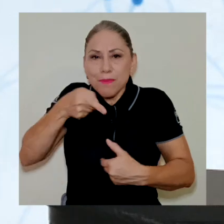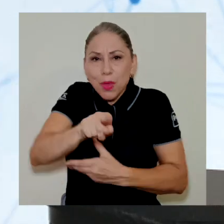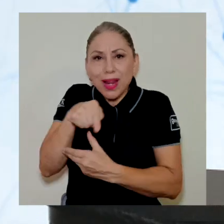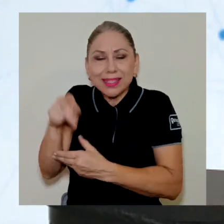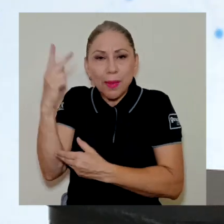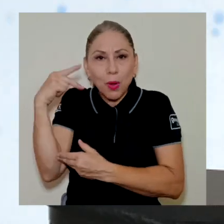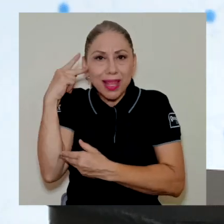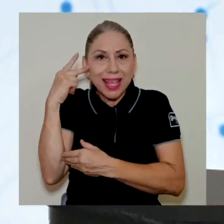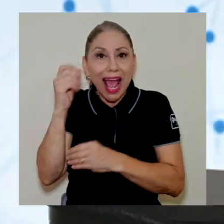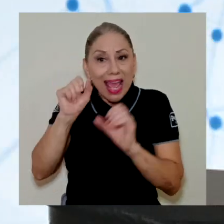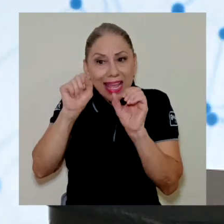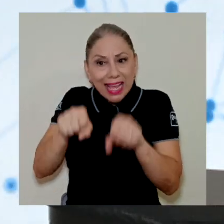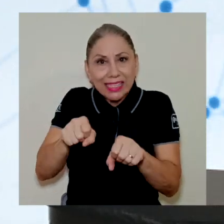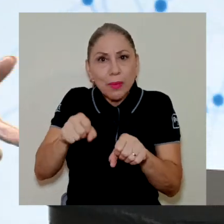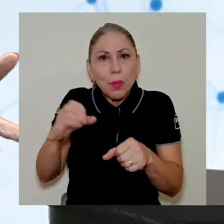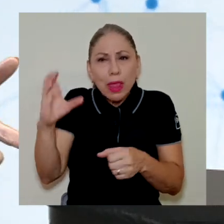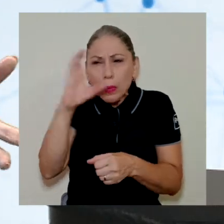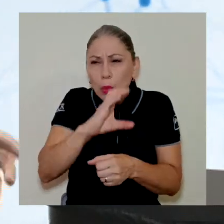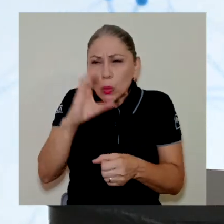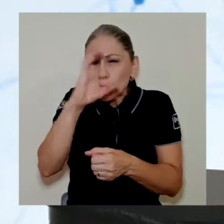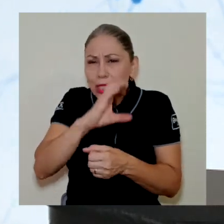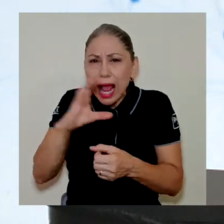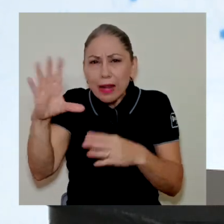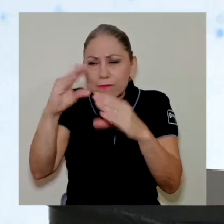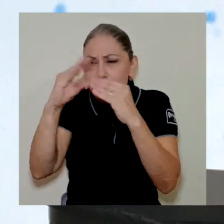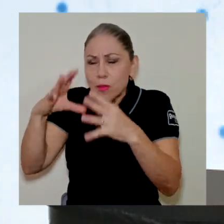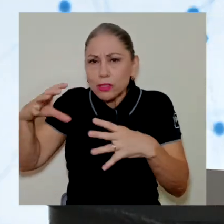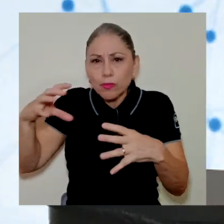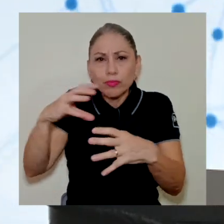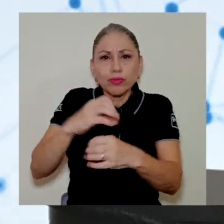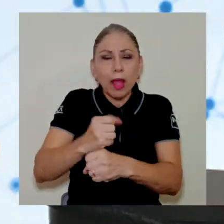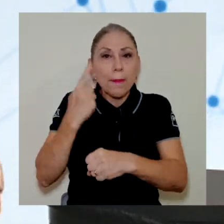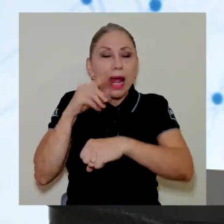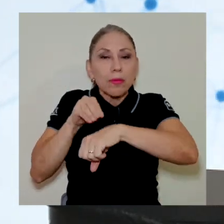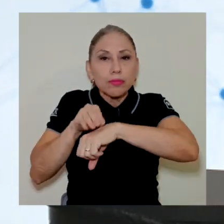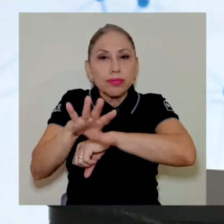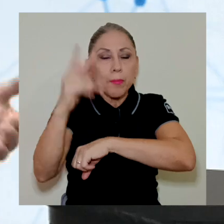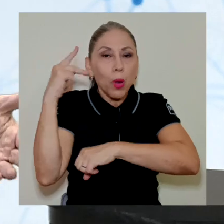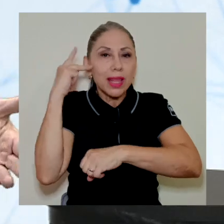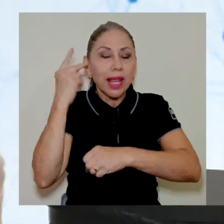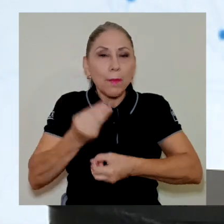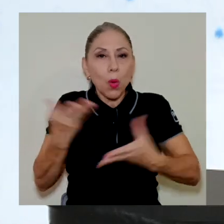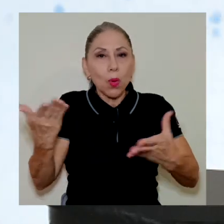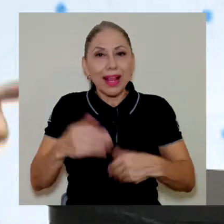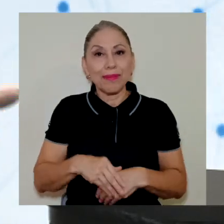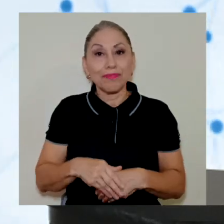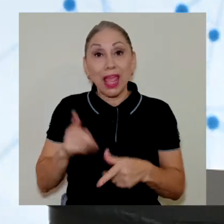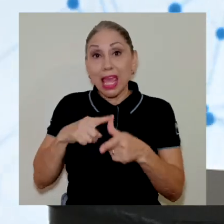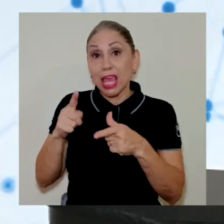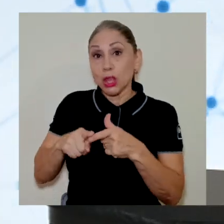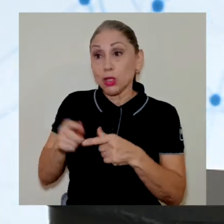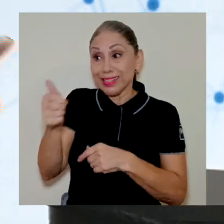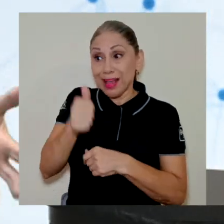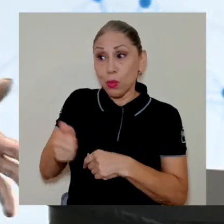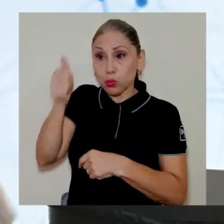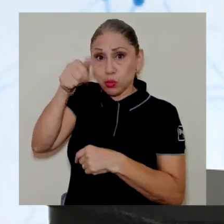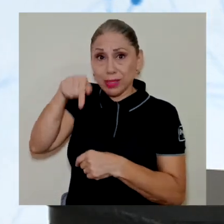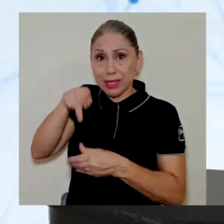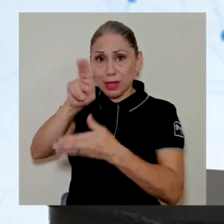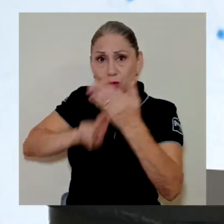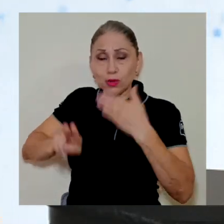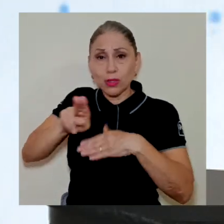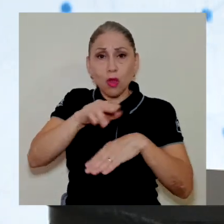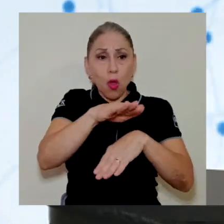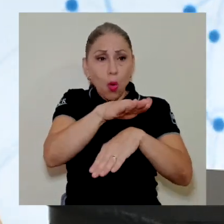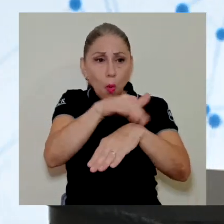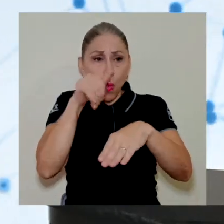pueda sistematizar y se pueda buscar incidir en política pública. A partir de ahí, la Rectoría entonces convocó